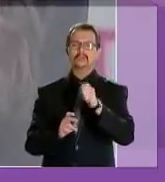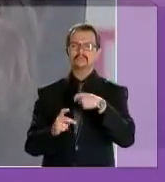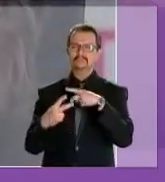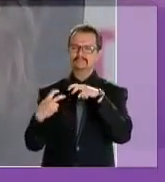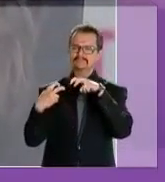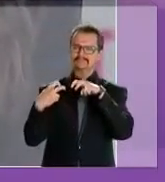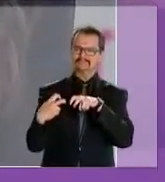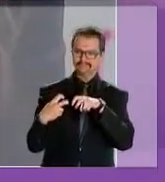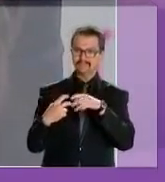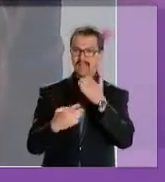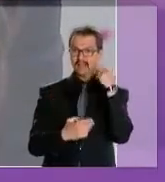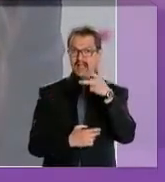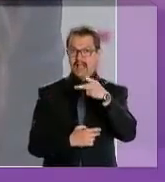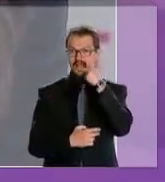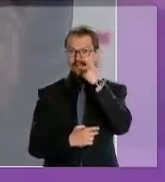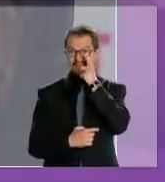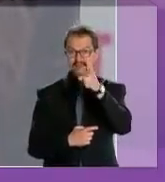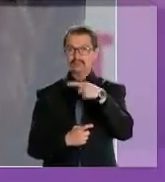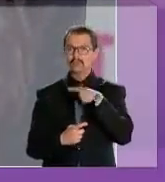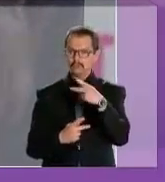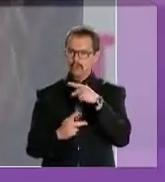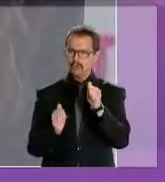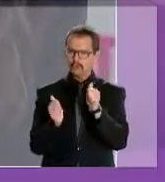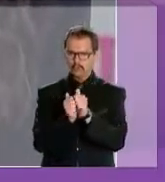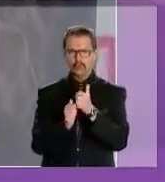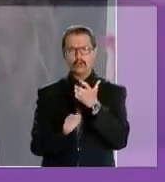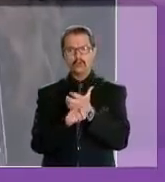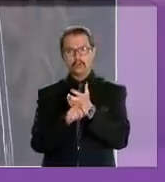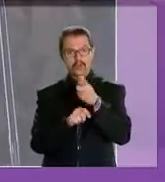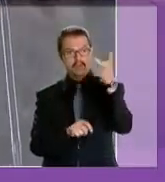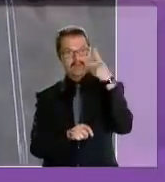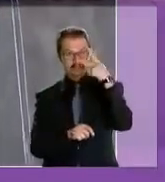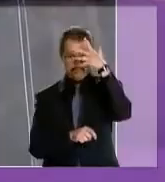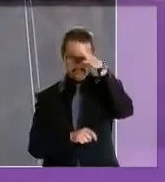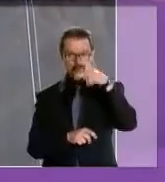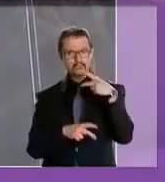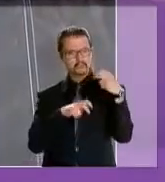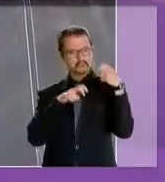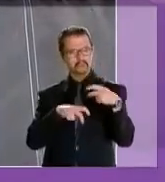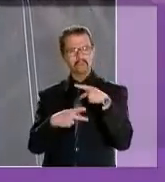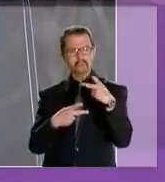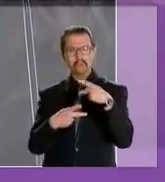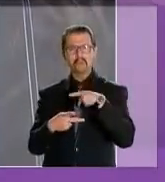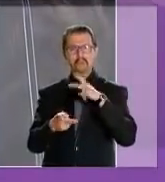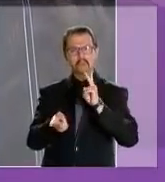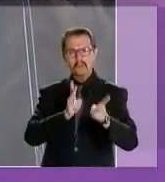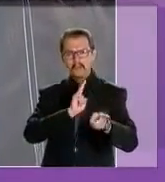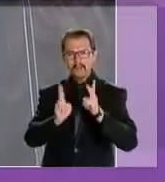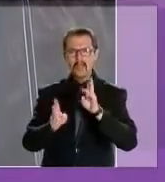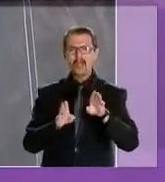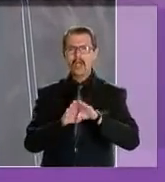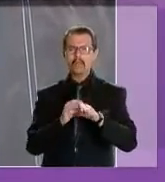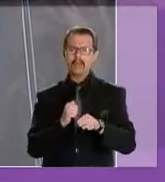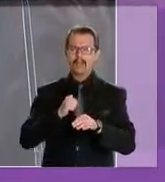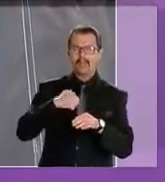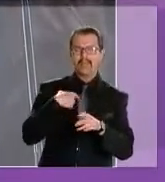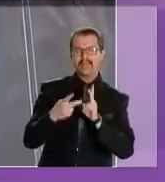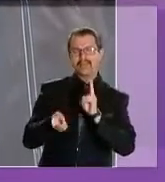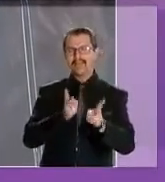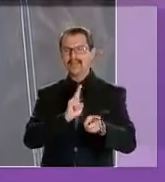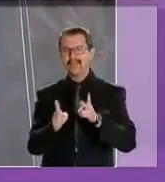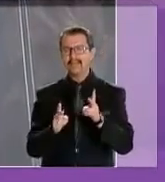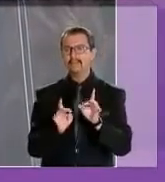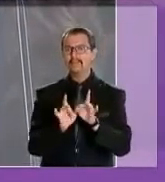en las relaciones entre méxico y eeuu supongamos que no funcionan y un día amanece y se encuentra con un tuit azo